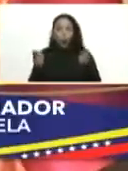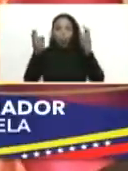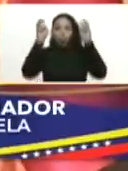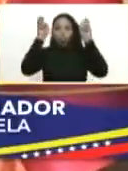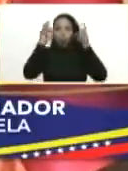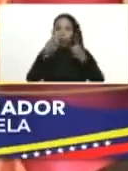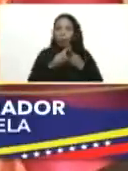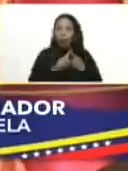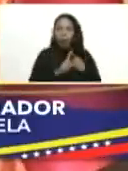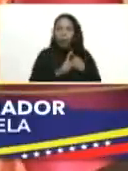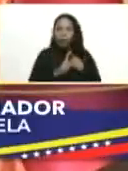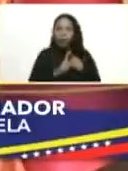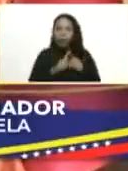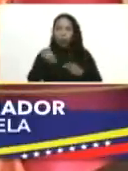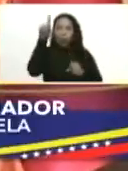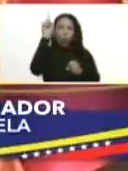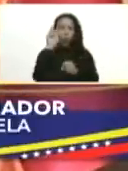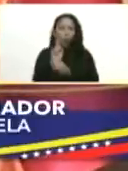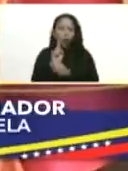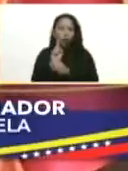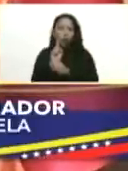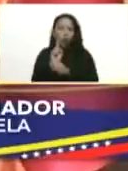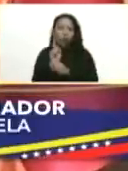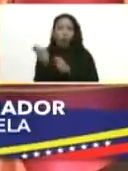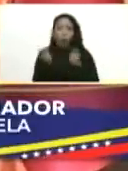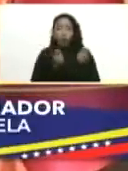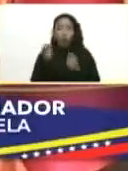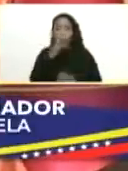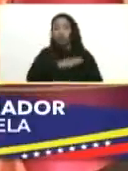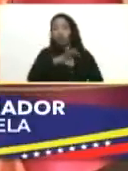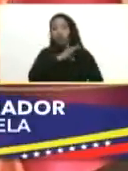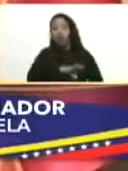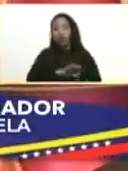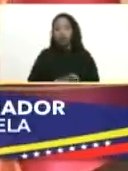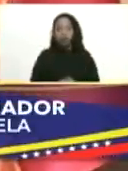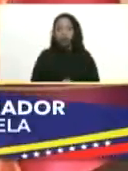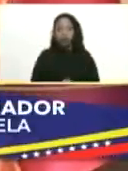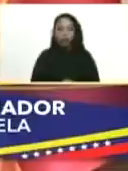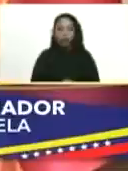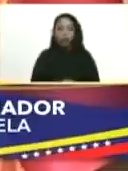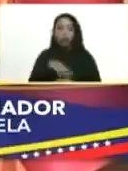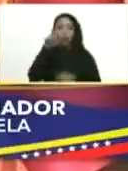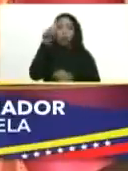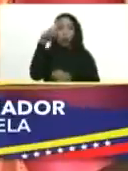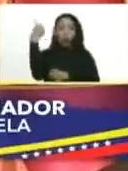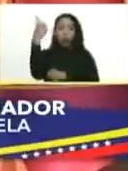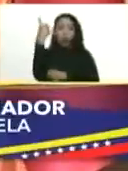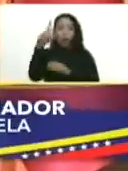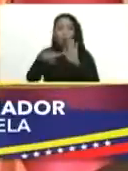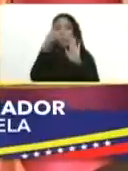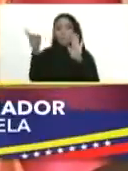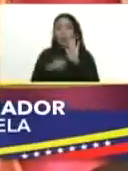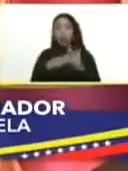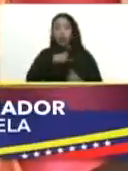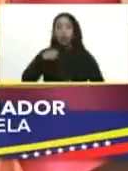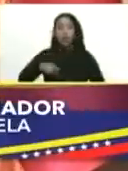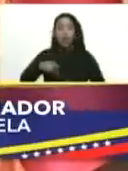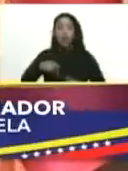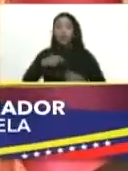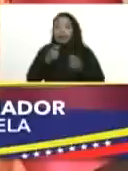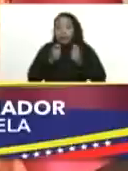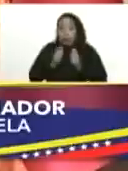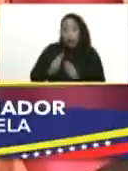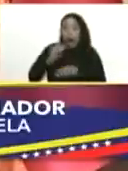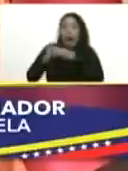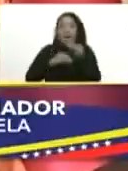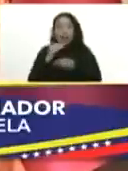temas únicos y exclusivos de dominio de la soberanía de una sola China y tratar de llevar a